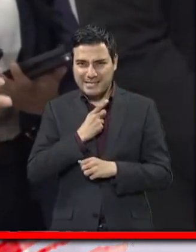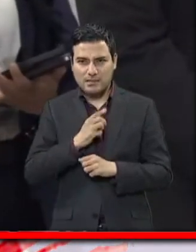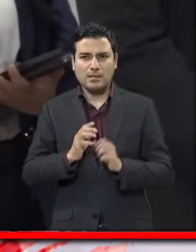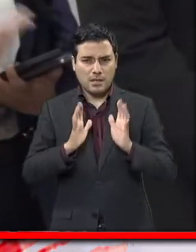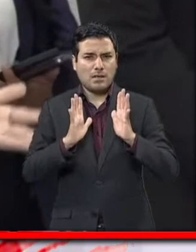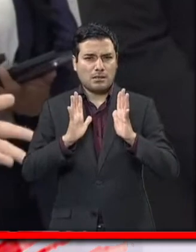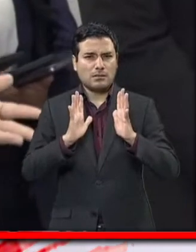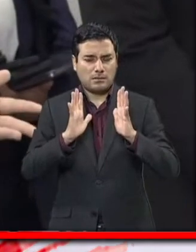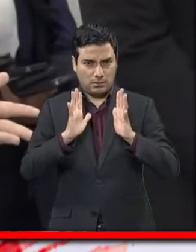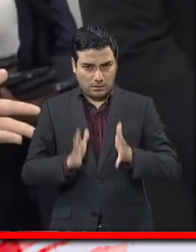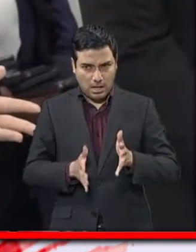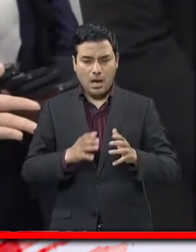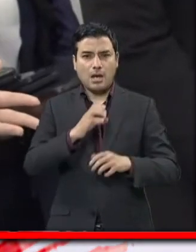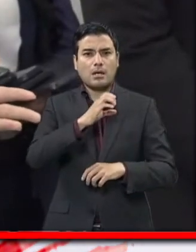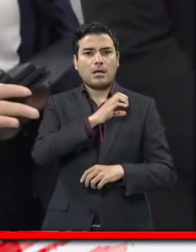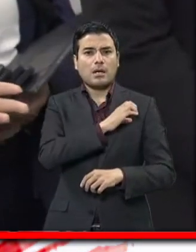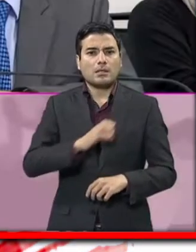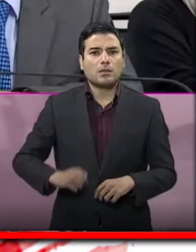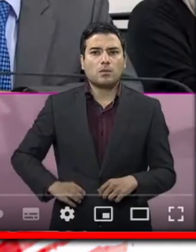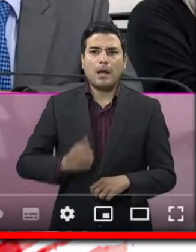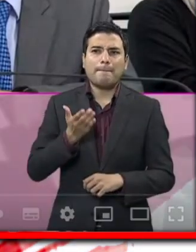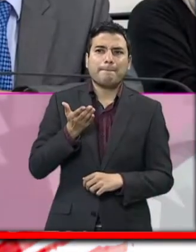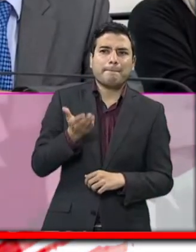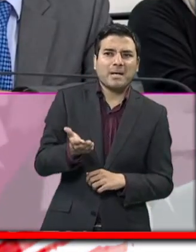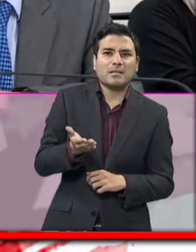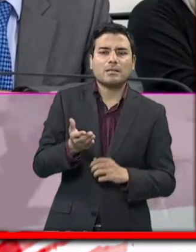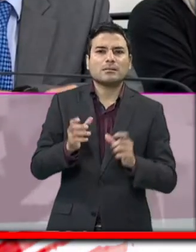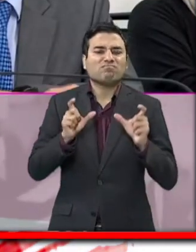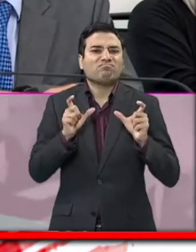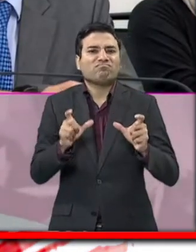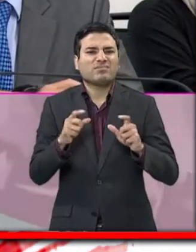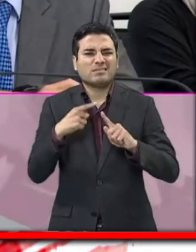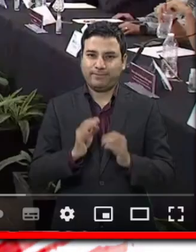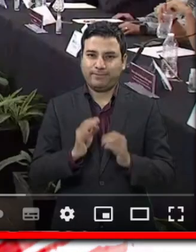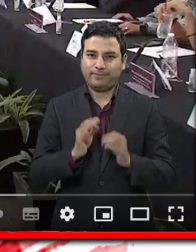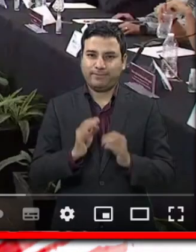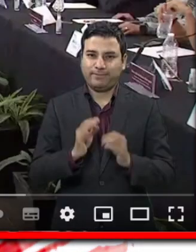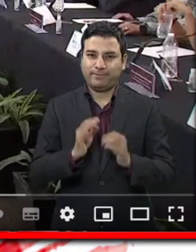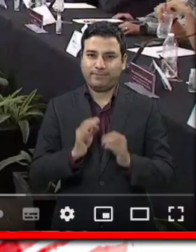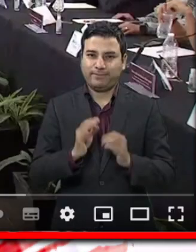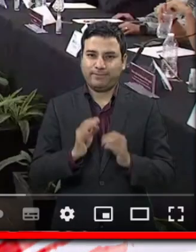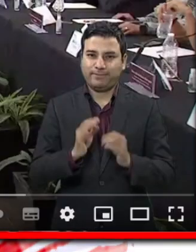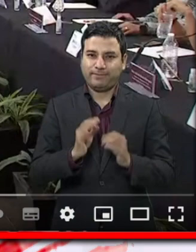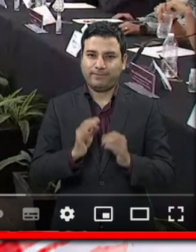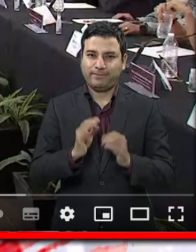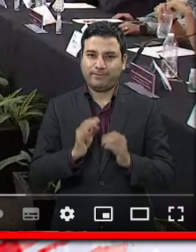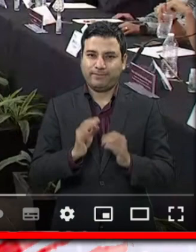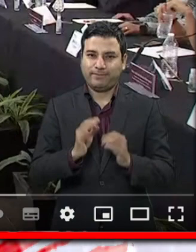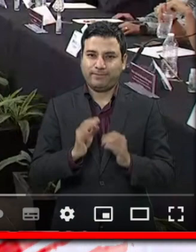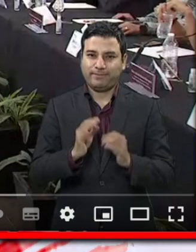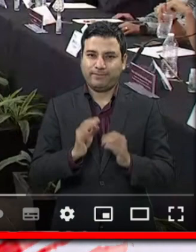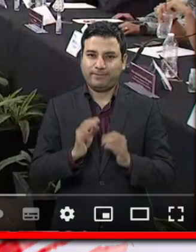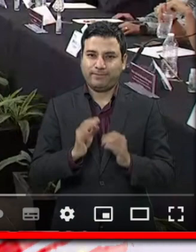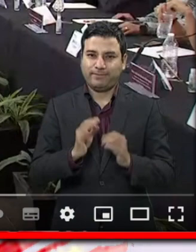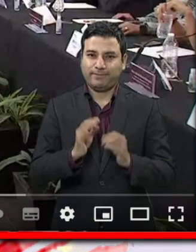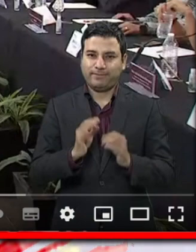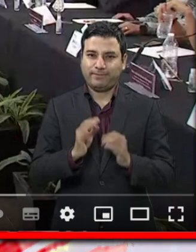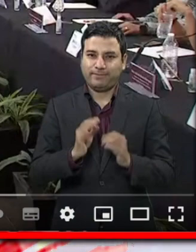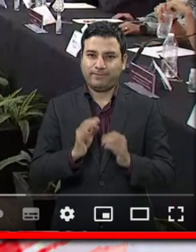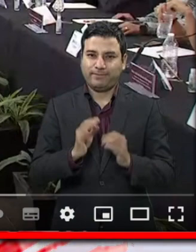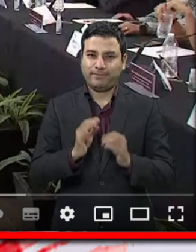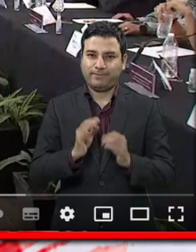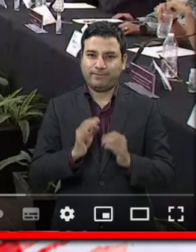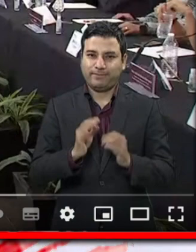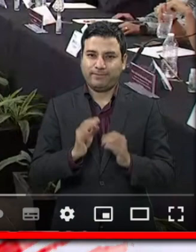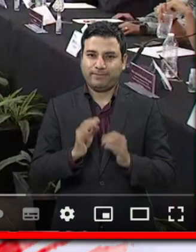gusto le da tremenda aplacada a esta reportera de Milenium pues vamos a escuchar lo que pregunta esta